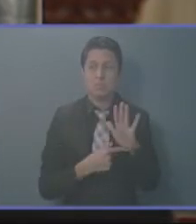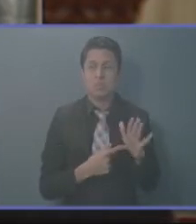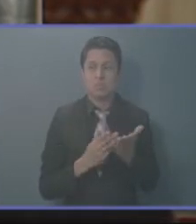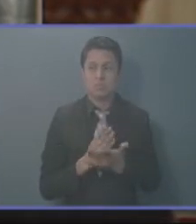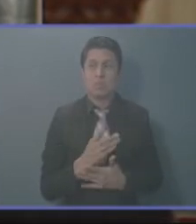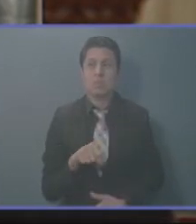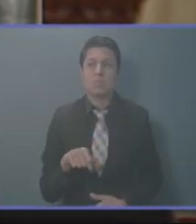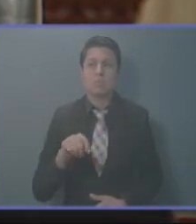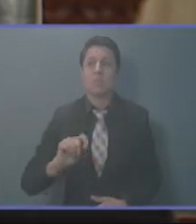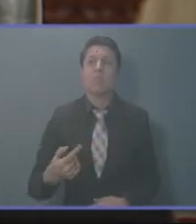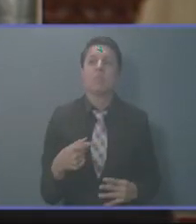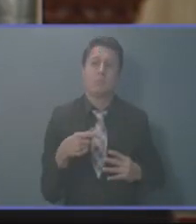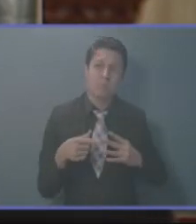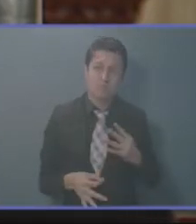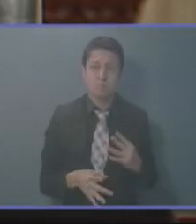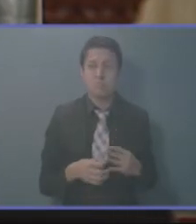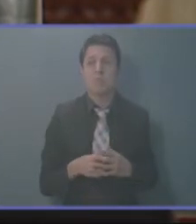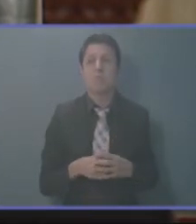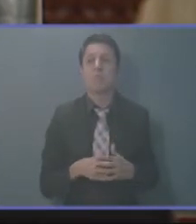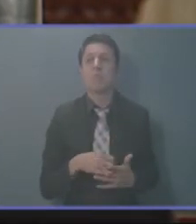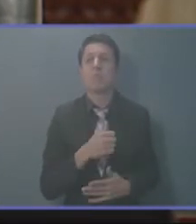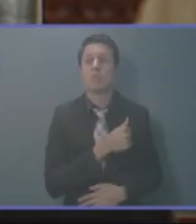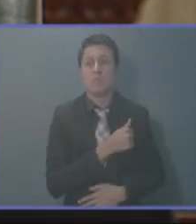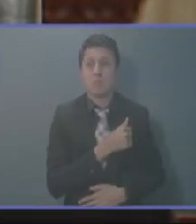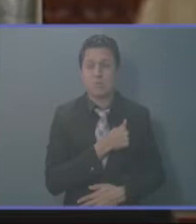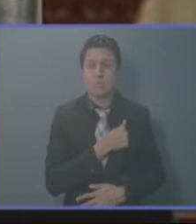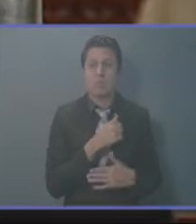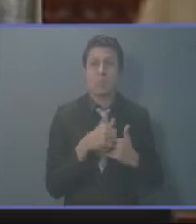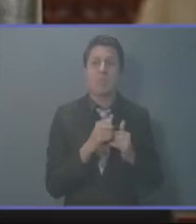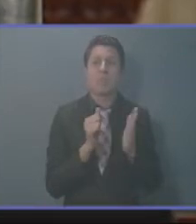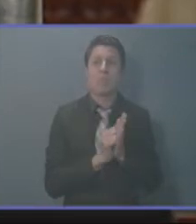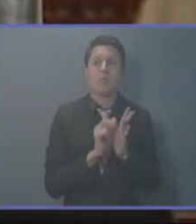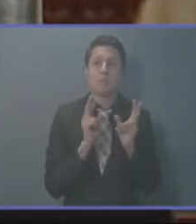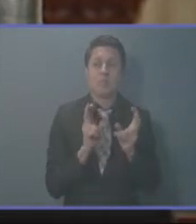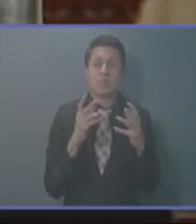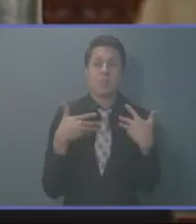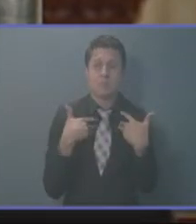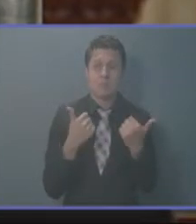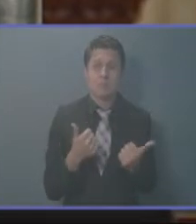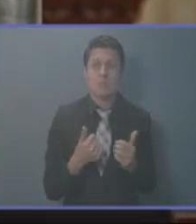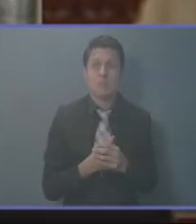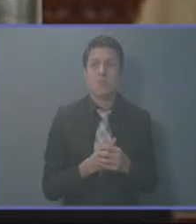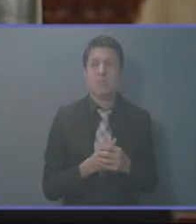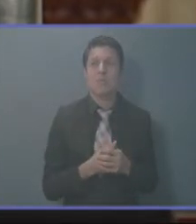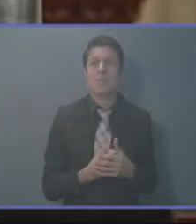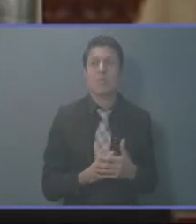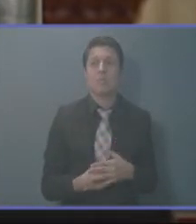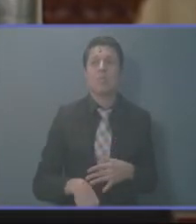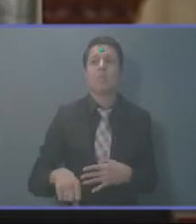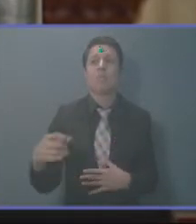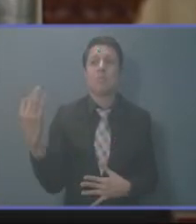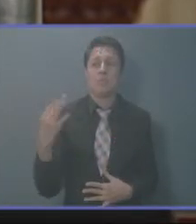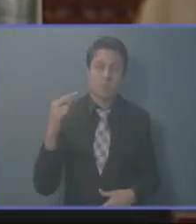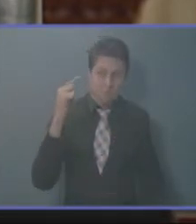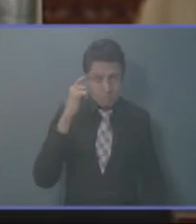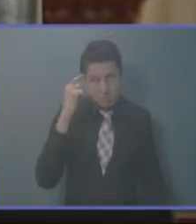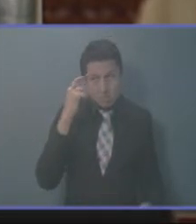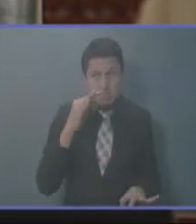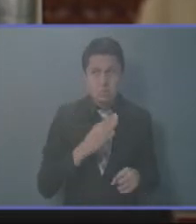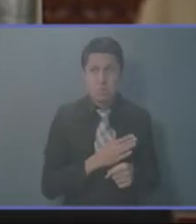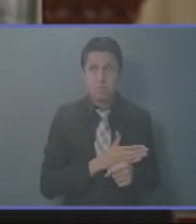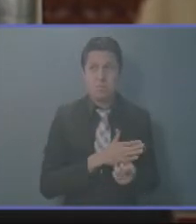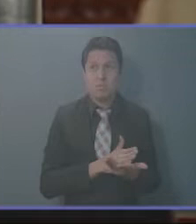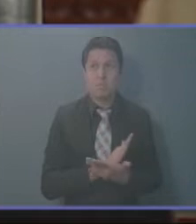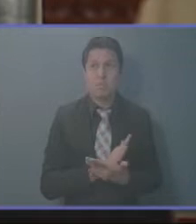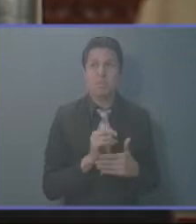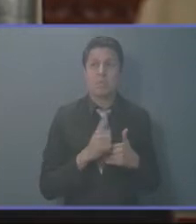del presente decreto legislativo corresponden al órgano ejecutivo en el ramo de salud, por lo cual debió consultarse previamente por